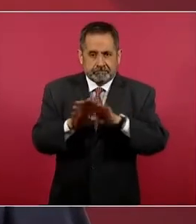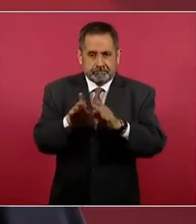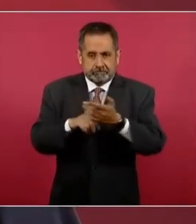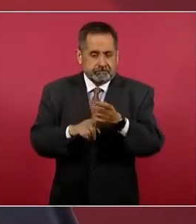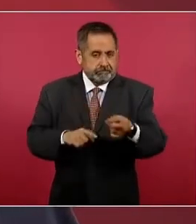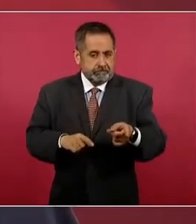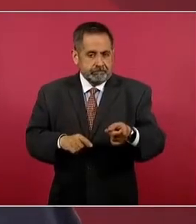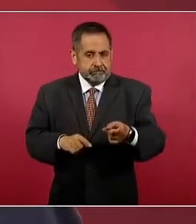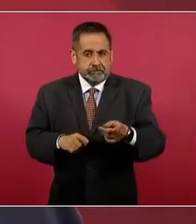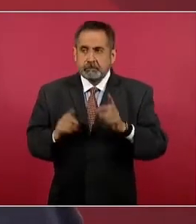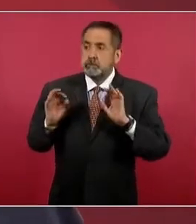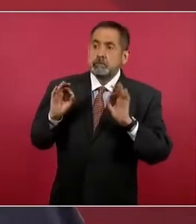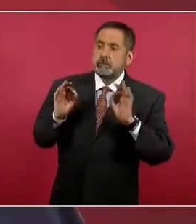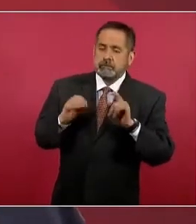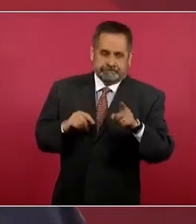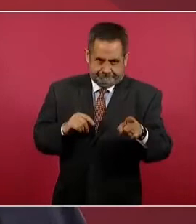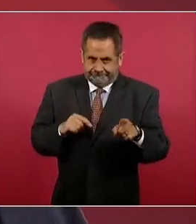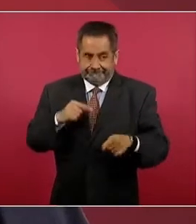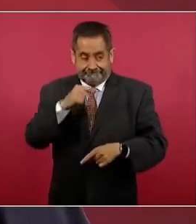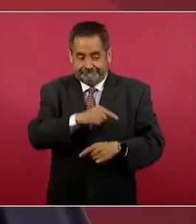habla.